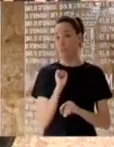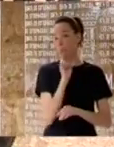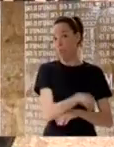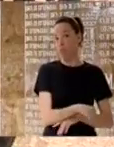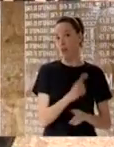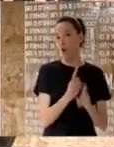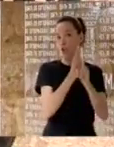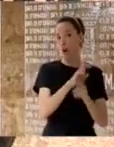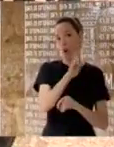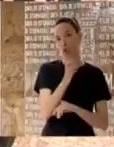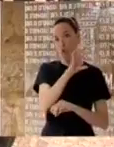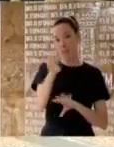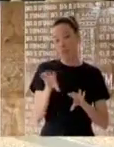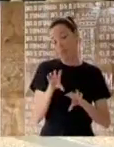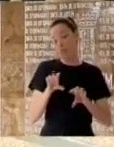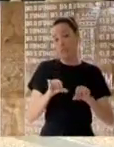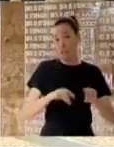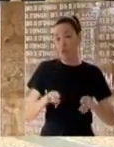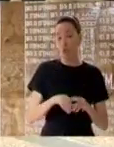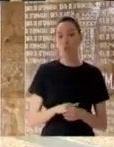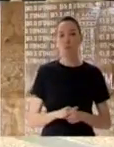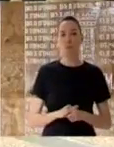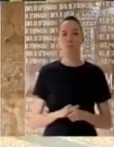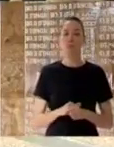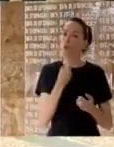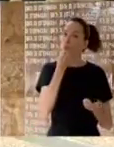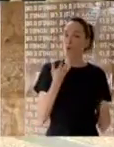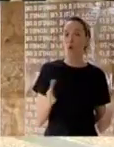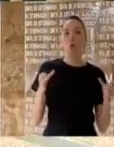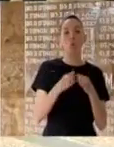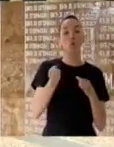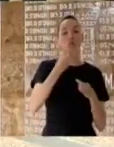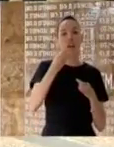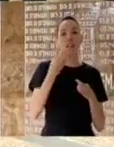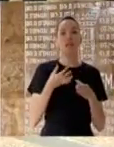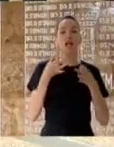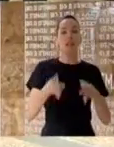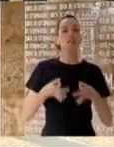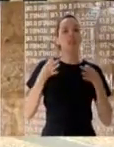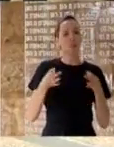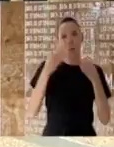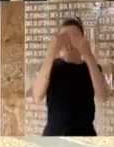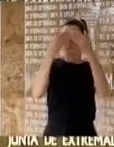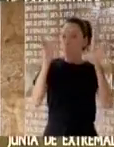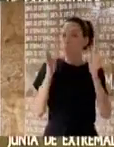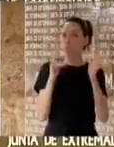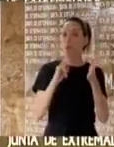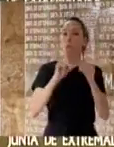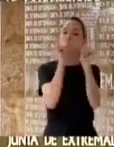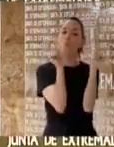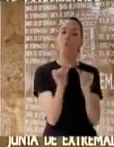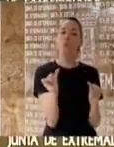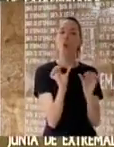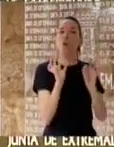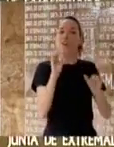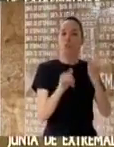territorios. Bueno, vamos a ver. El Partido Socialista siempre se ha abierto a la modificación de la ley electoral, siempre. De